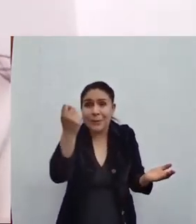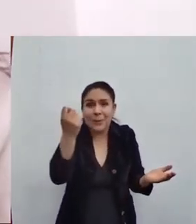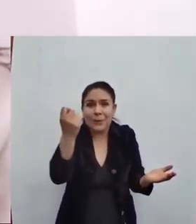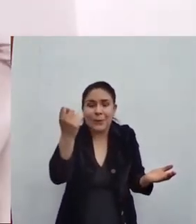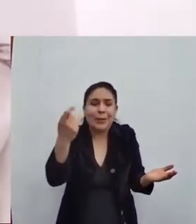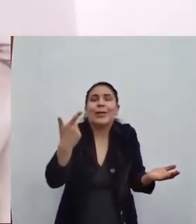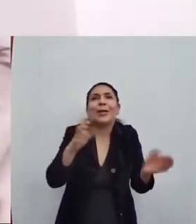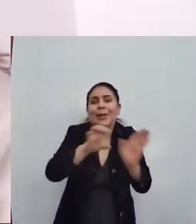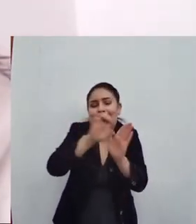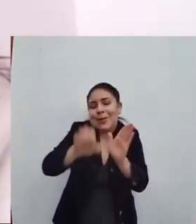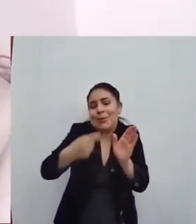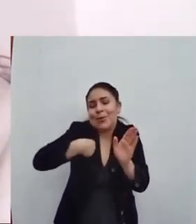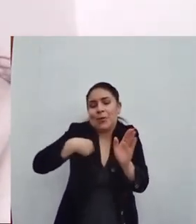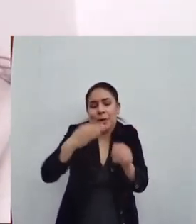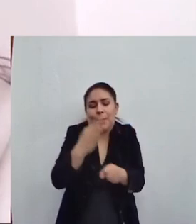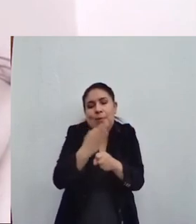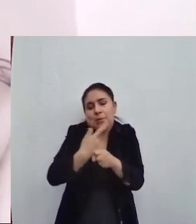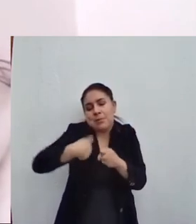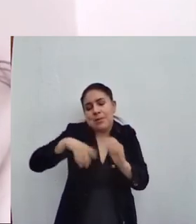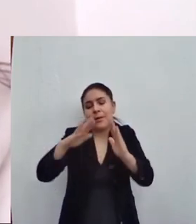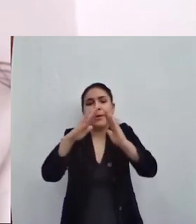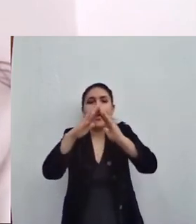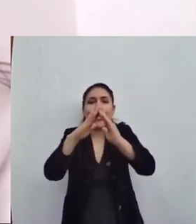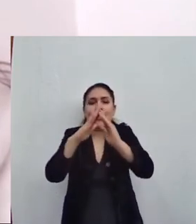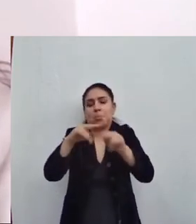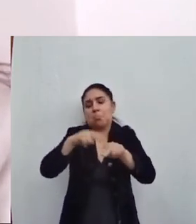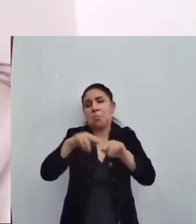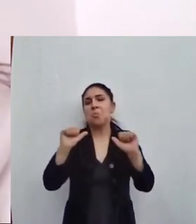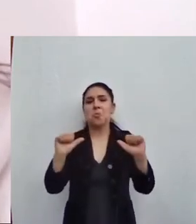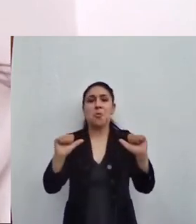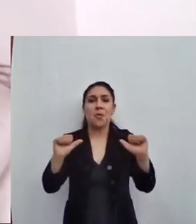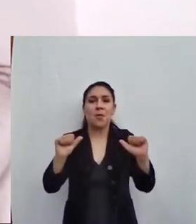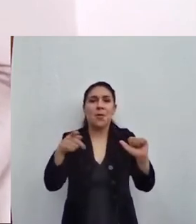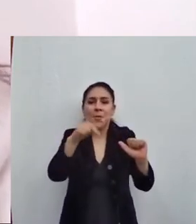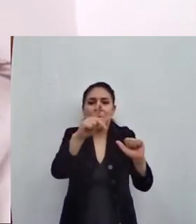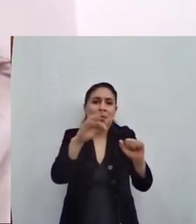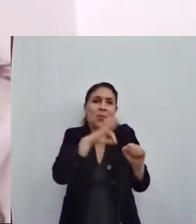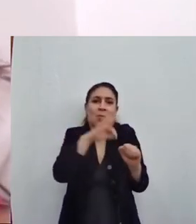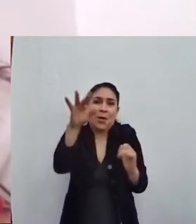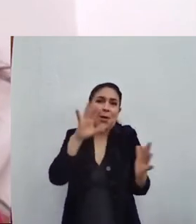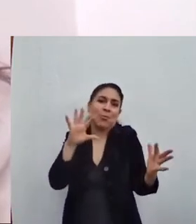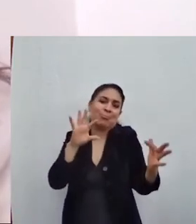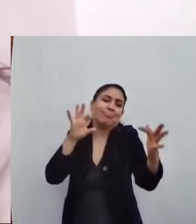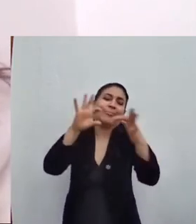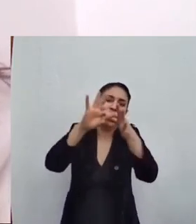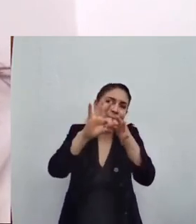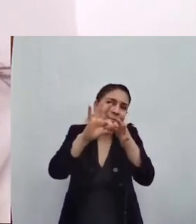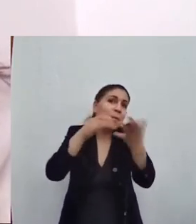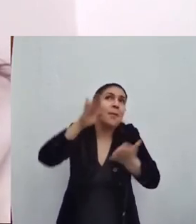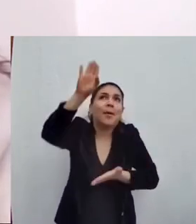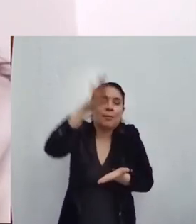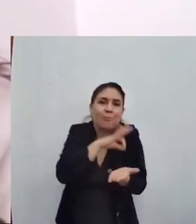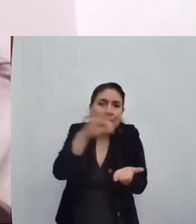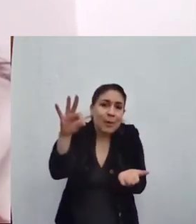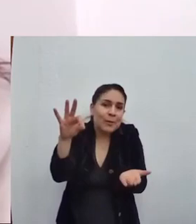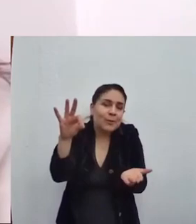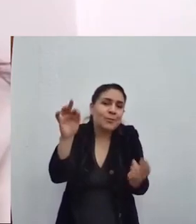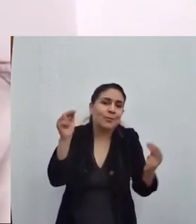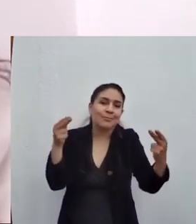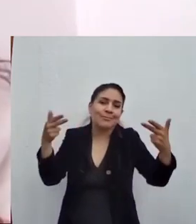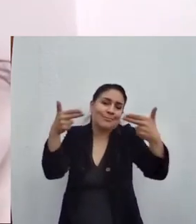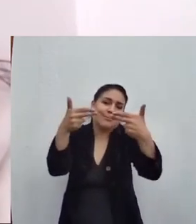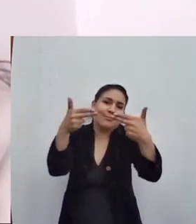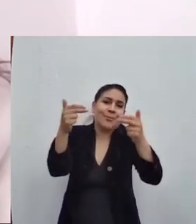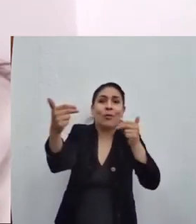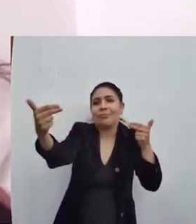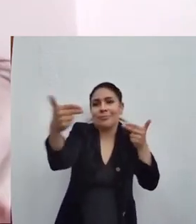mi casa y me puedo conectar con ustedes en este momento y poder participar activamente, creo que es importante empezar